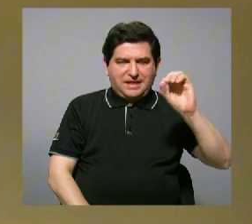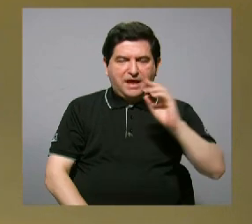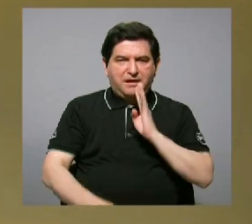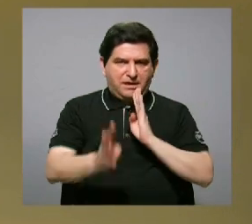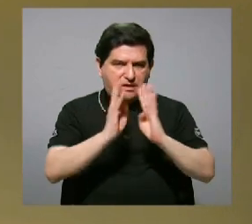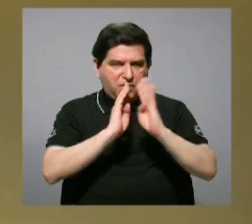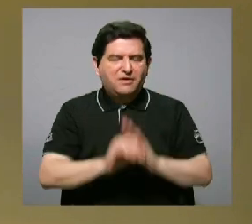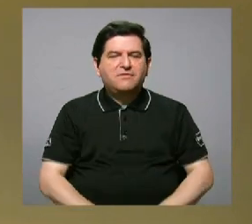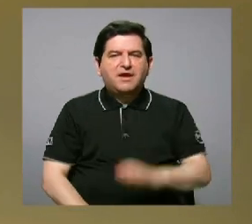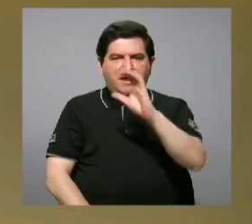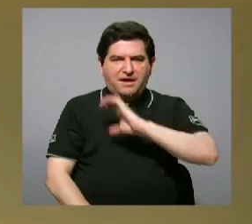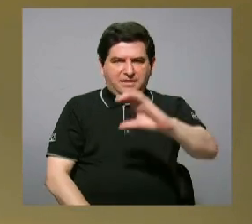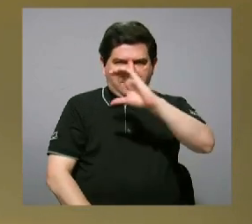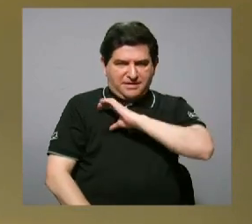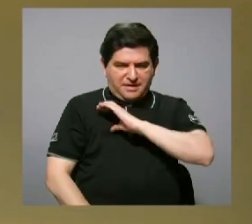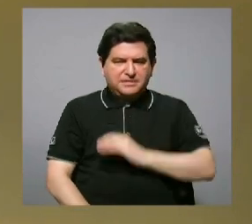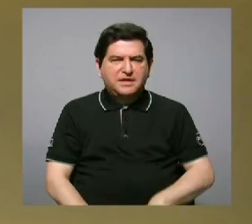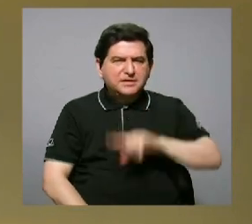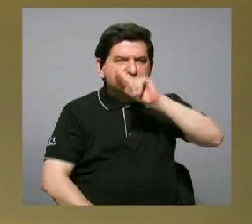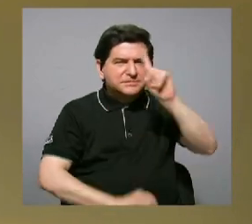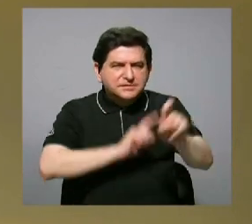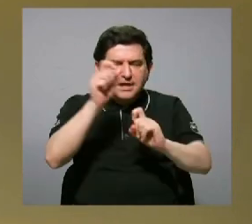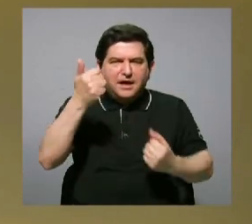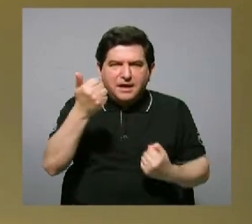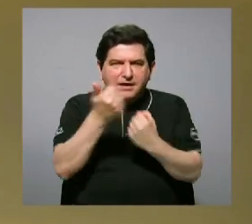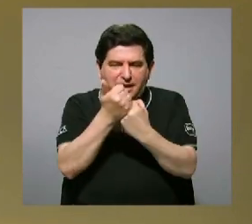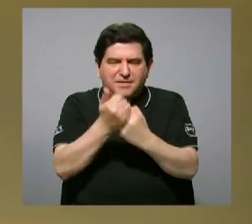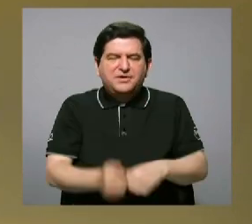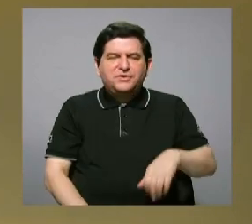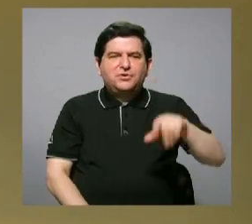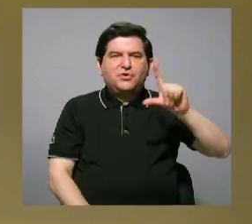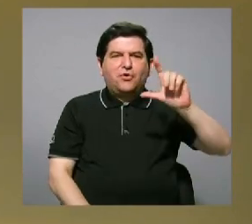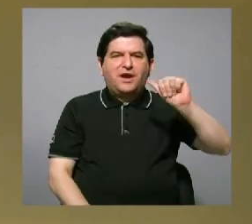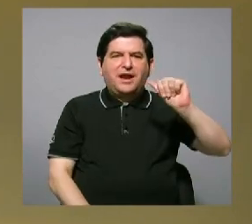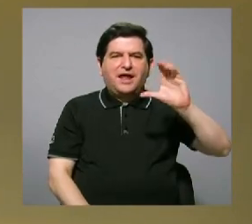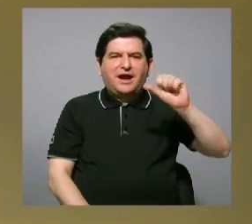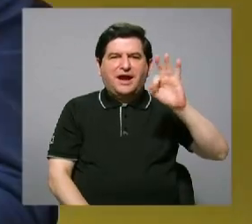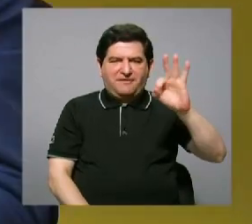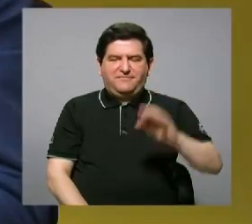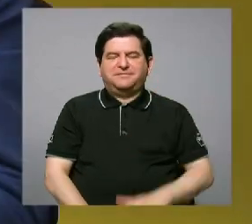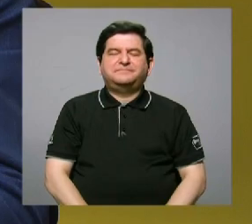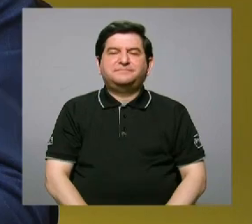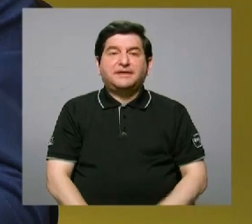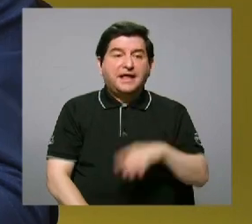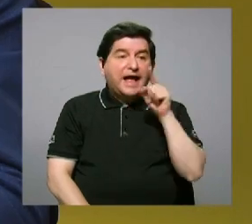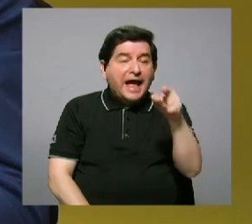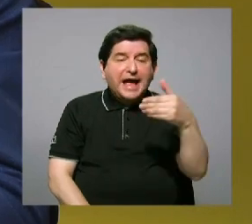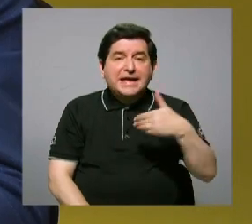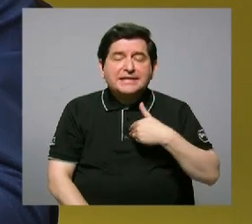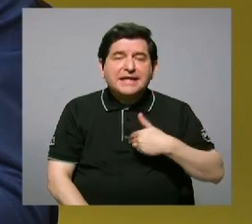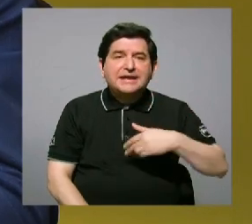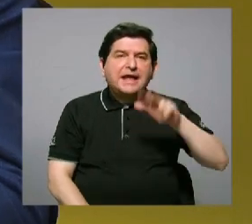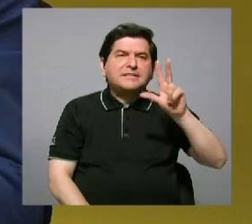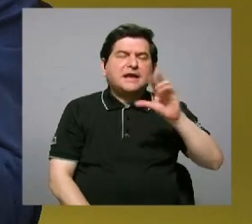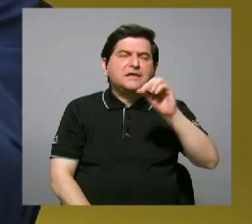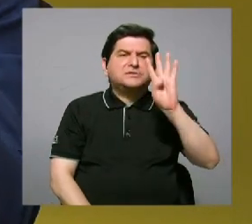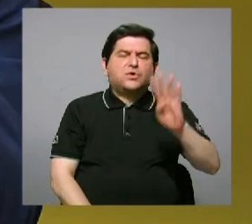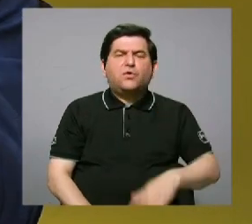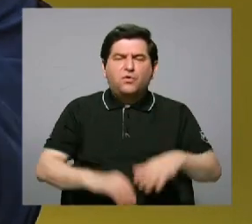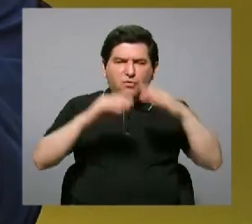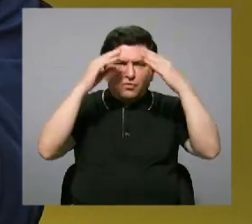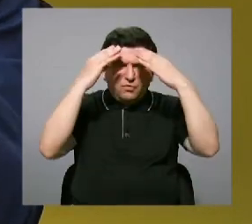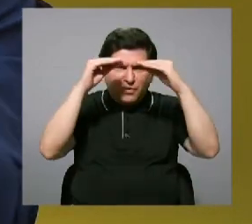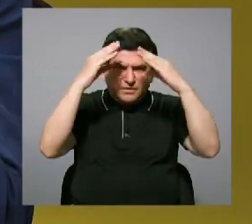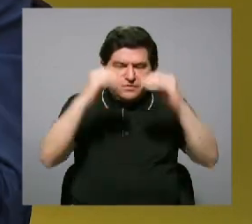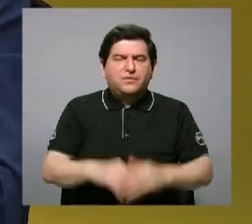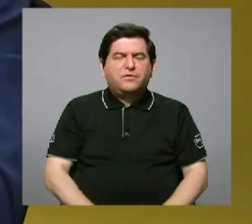hablándonos de las características de la encuesta donde apoyó la CAF. Ahí hay como 3 o 4 datos. En realidad la encuesta